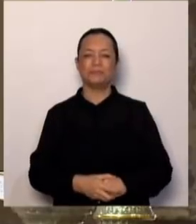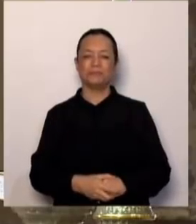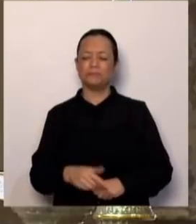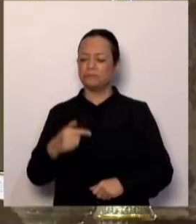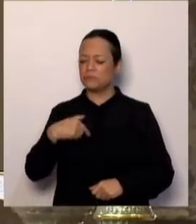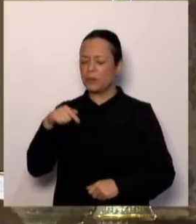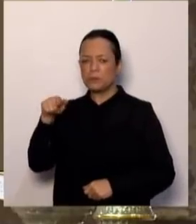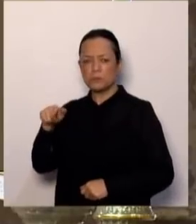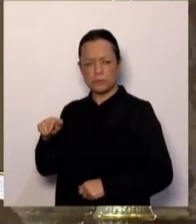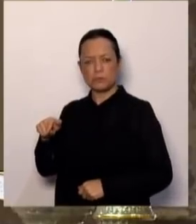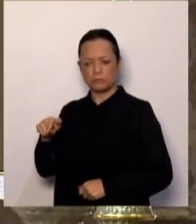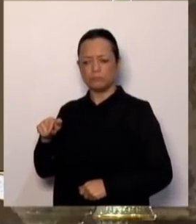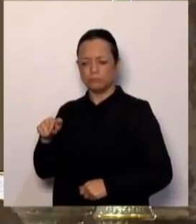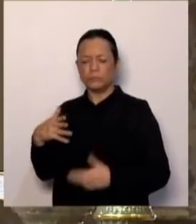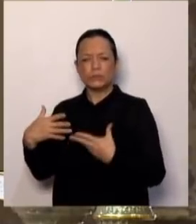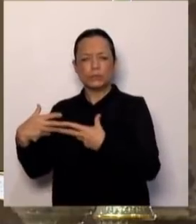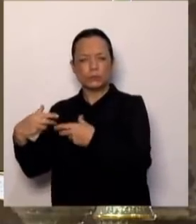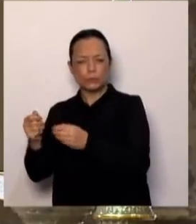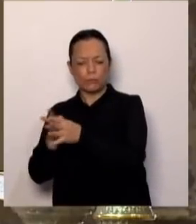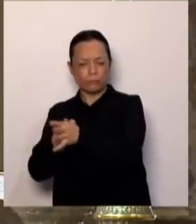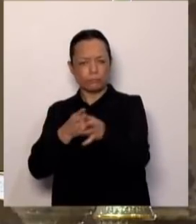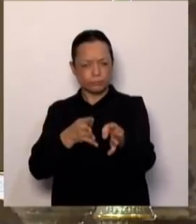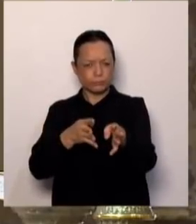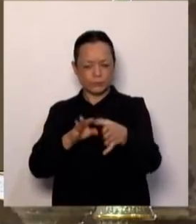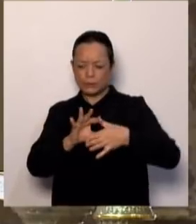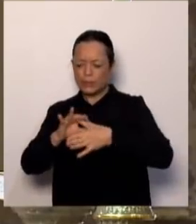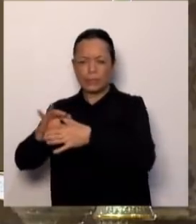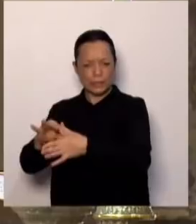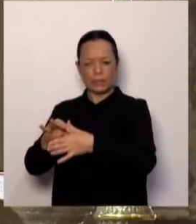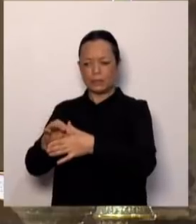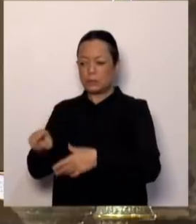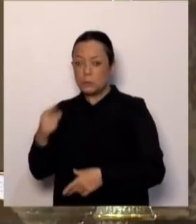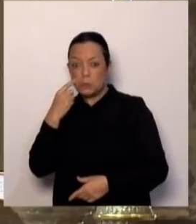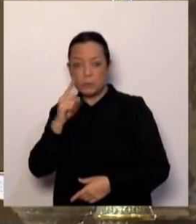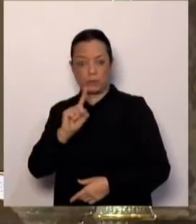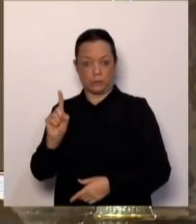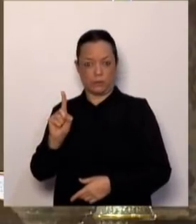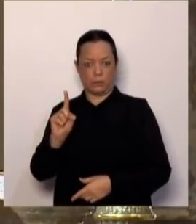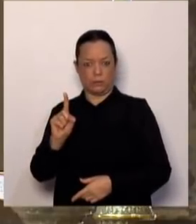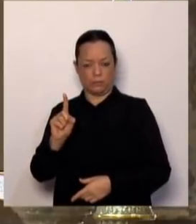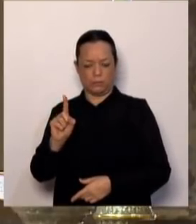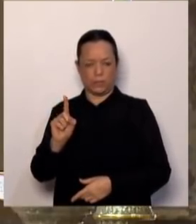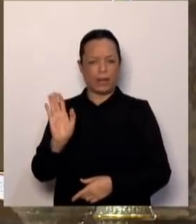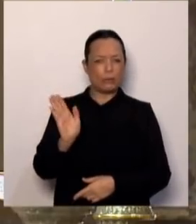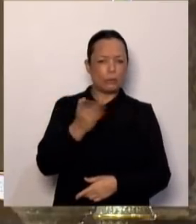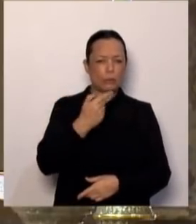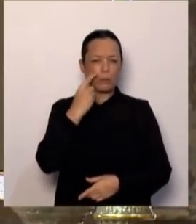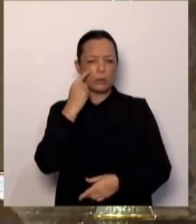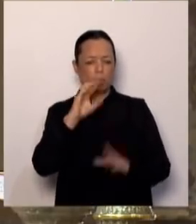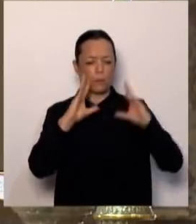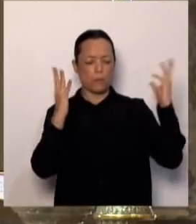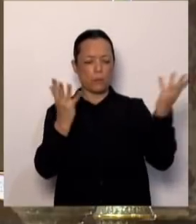te hice empuñar las armas, sin que tú me conocieras, para que se conozca, desde el